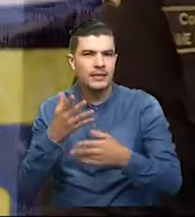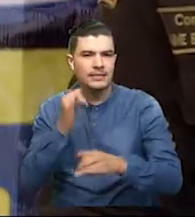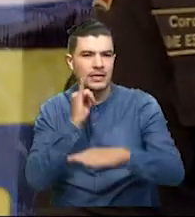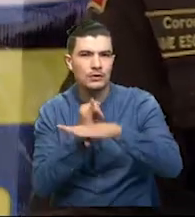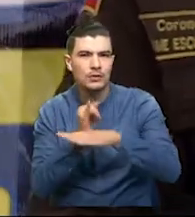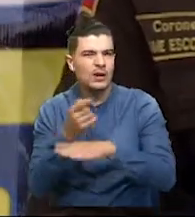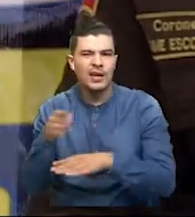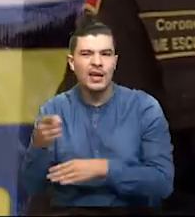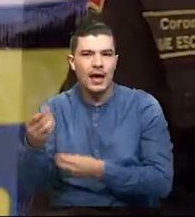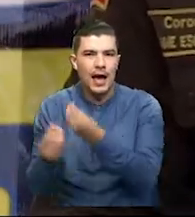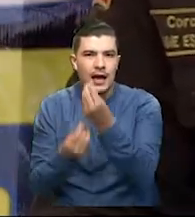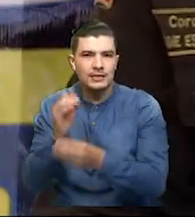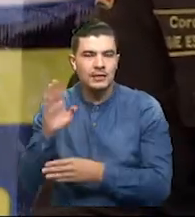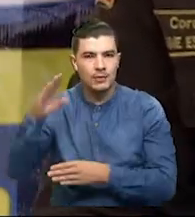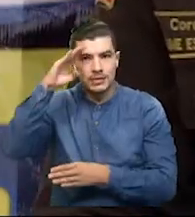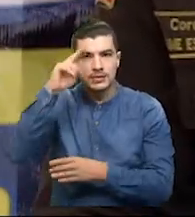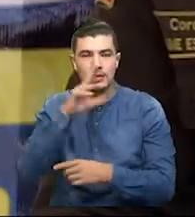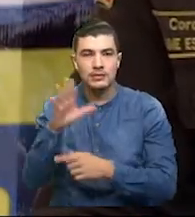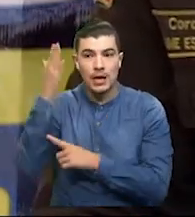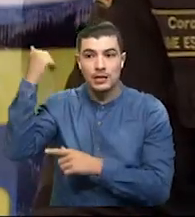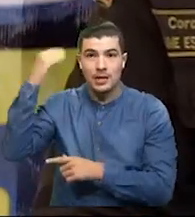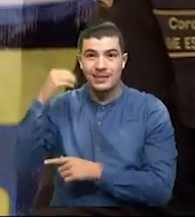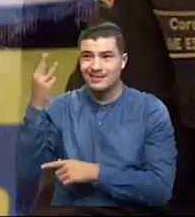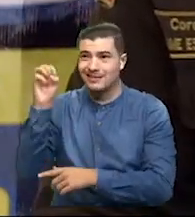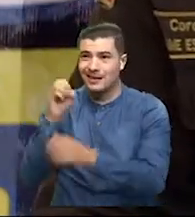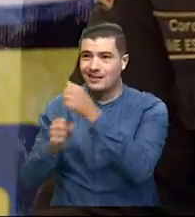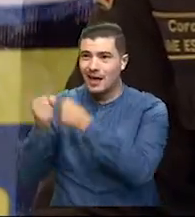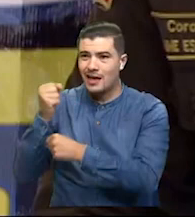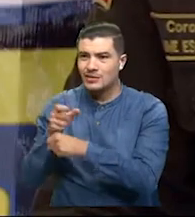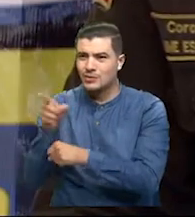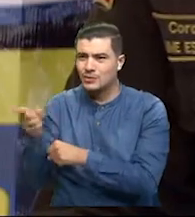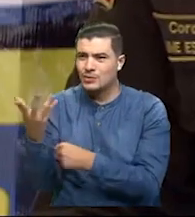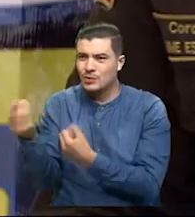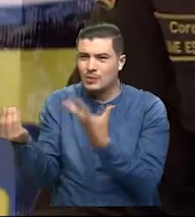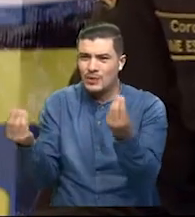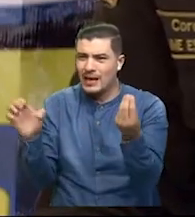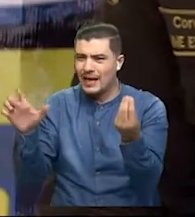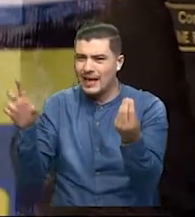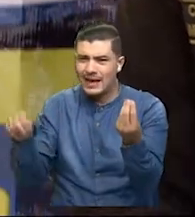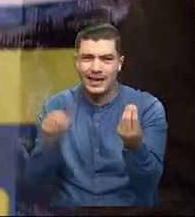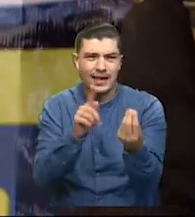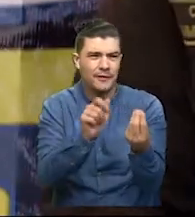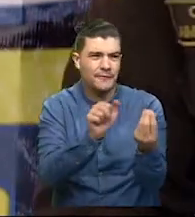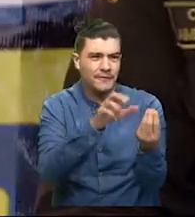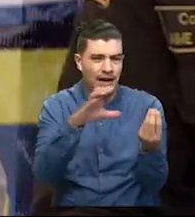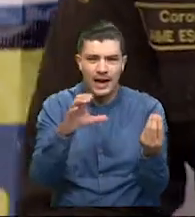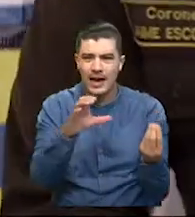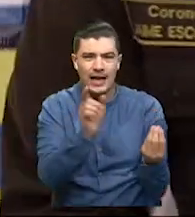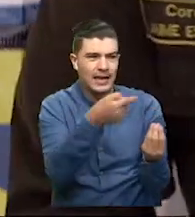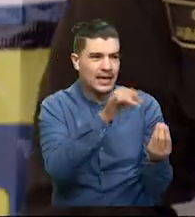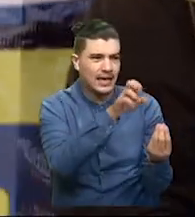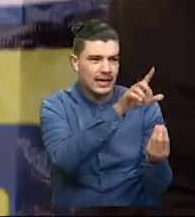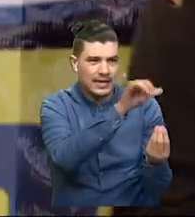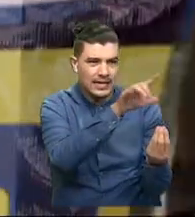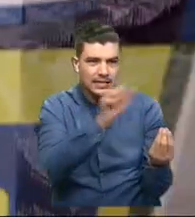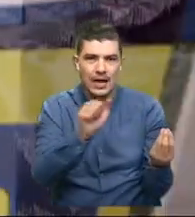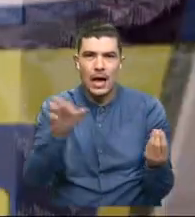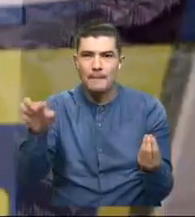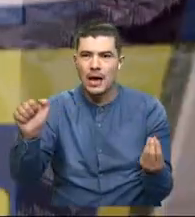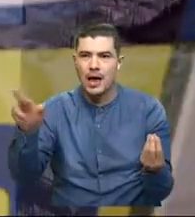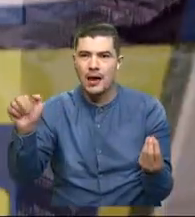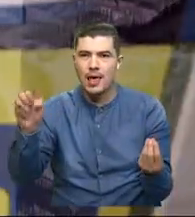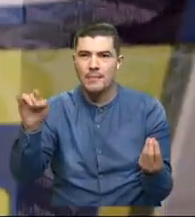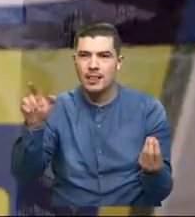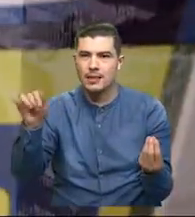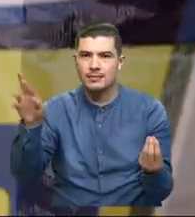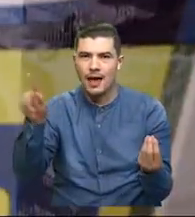Y una zona tan deprimida, hace 30 años había una disputa entre la guerrilla, el ELN, la FARC, los paramilitares aterrorizando la